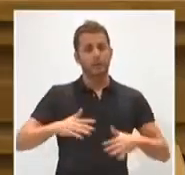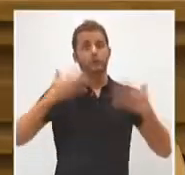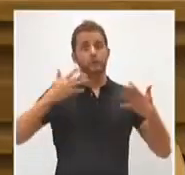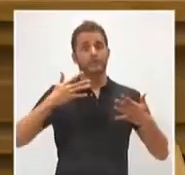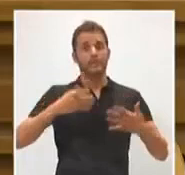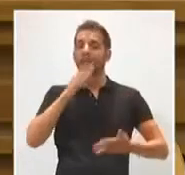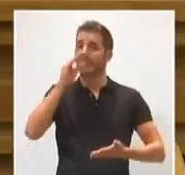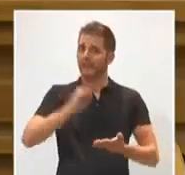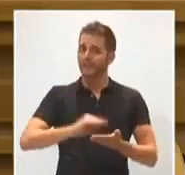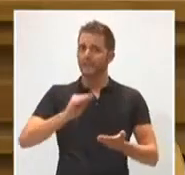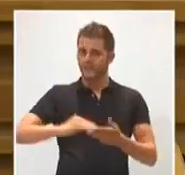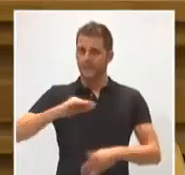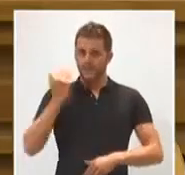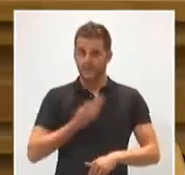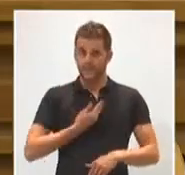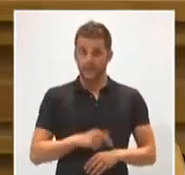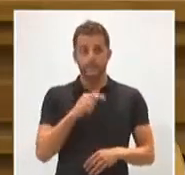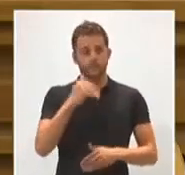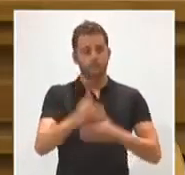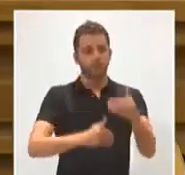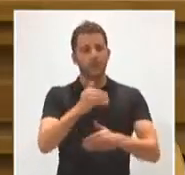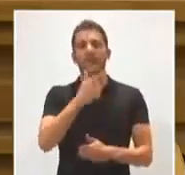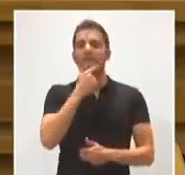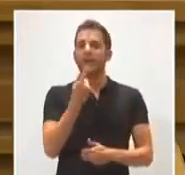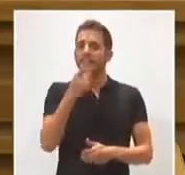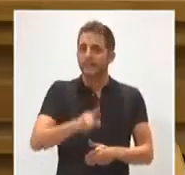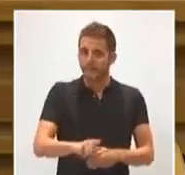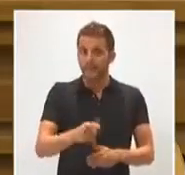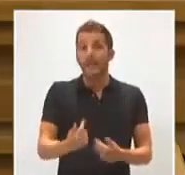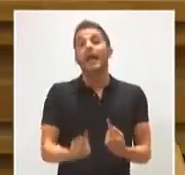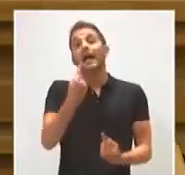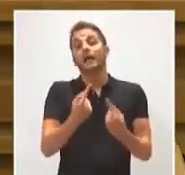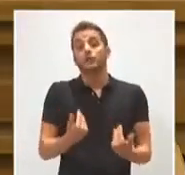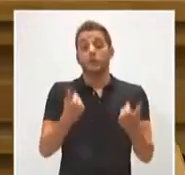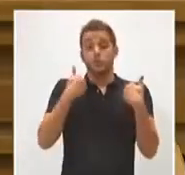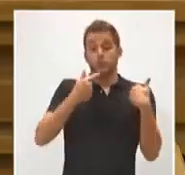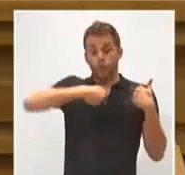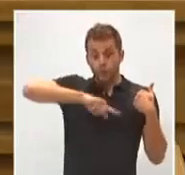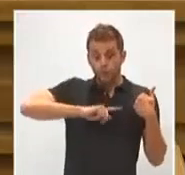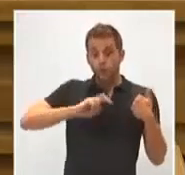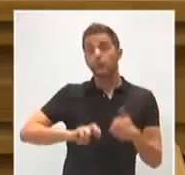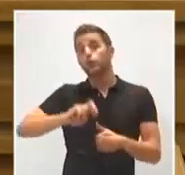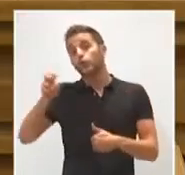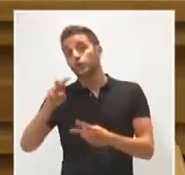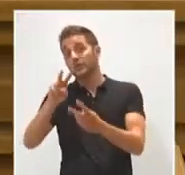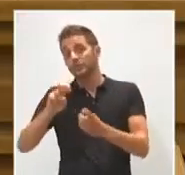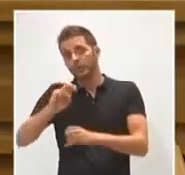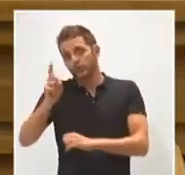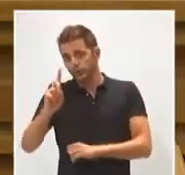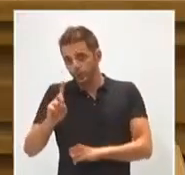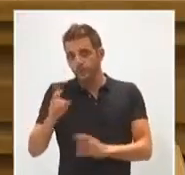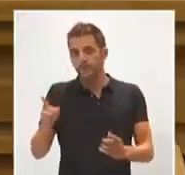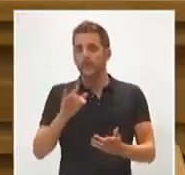ocasiones queremos facilitar también este trámite que depende de nosotros hay otros que dependen de otros impuestos y también en el impuesto sobre actos jurídicos